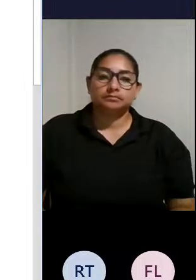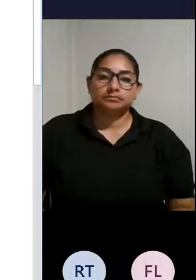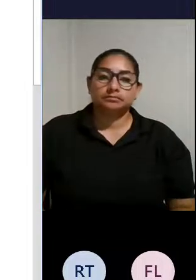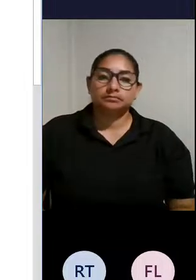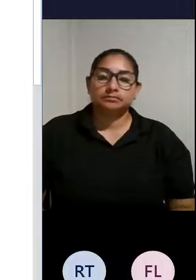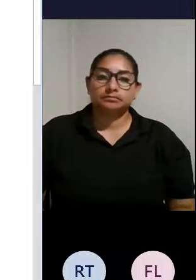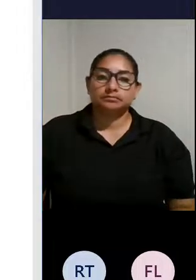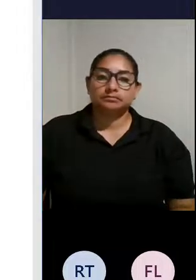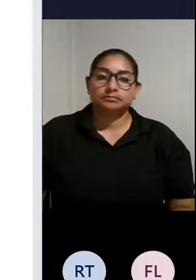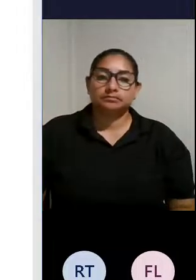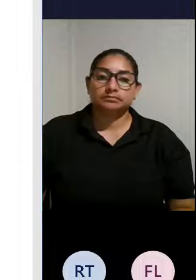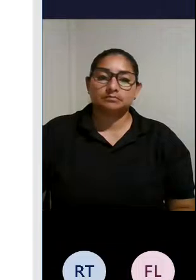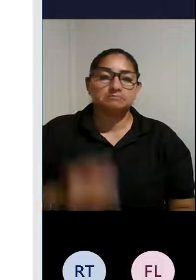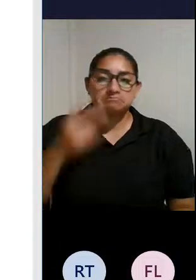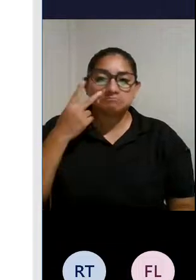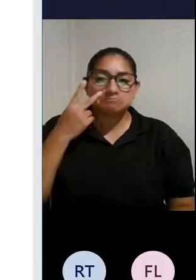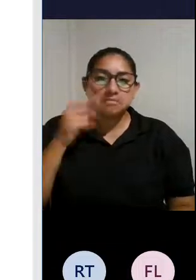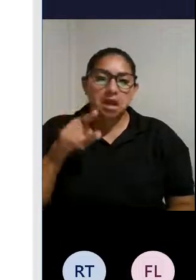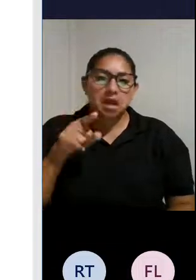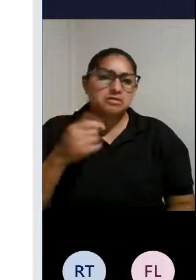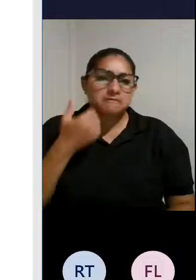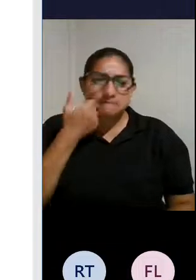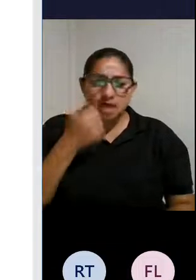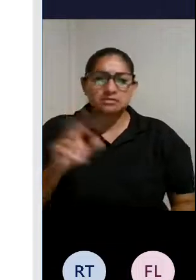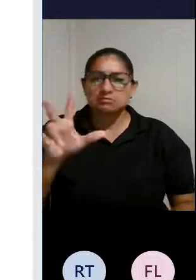tal vez hasta de forma intuitiva.